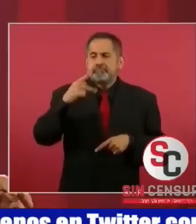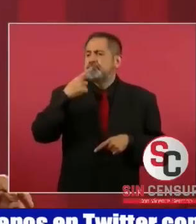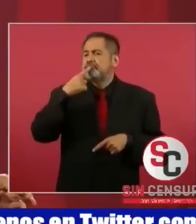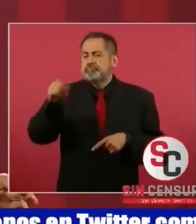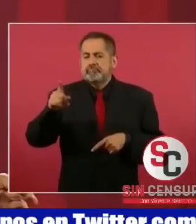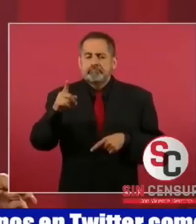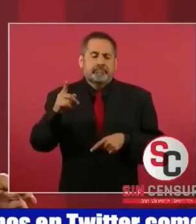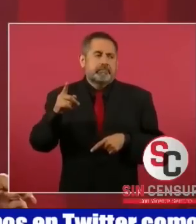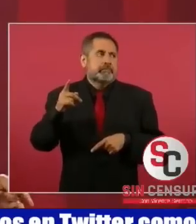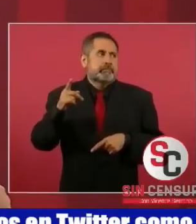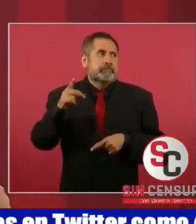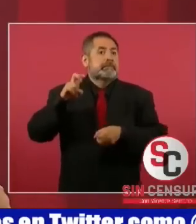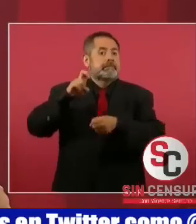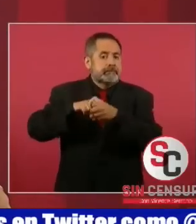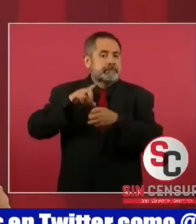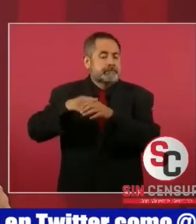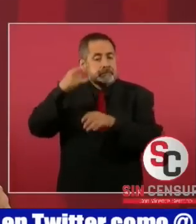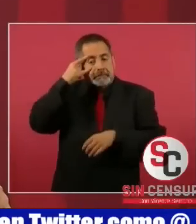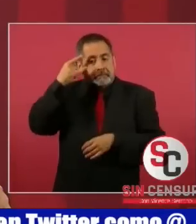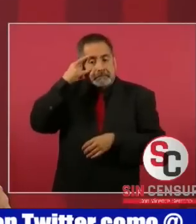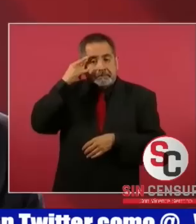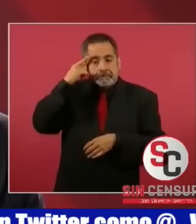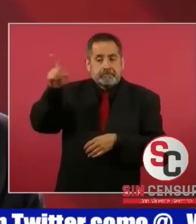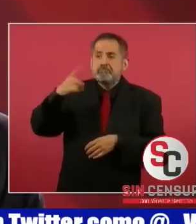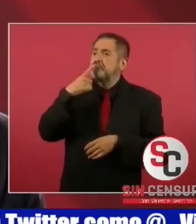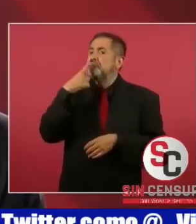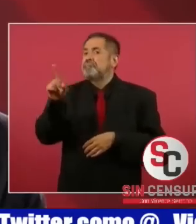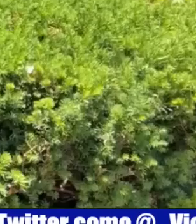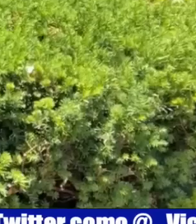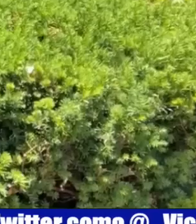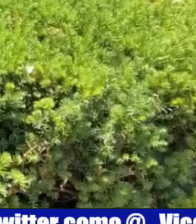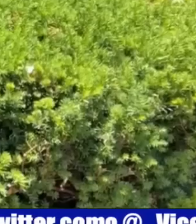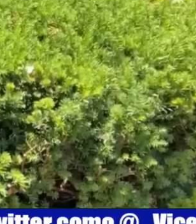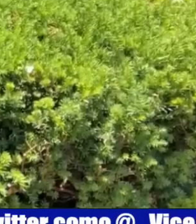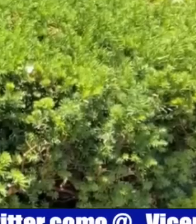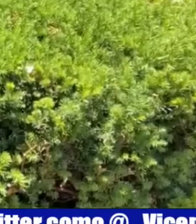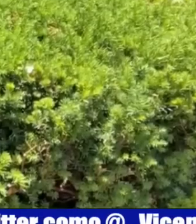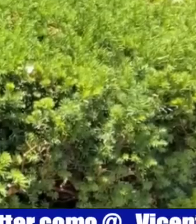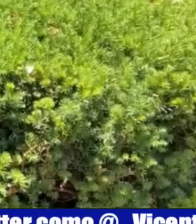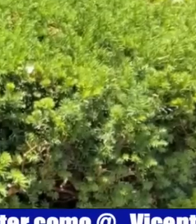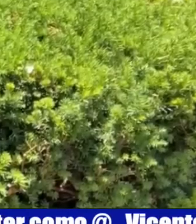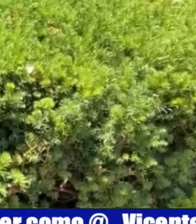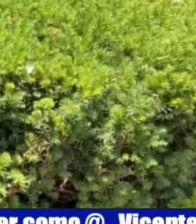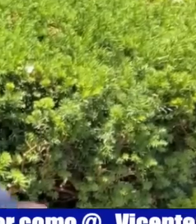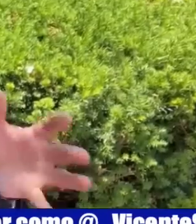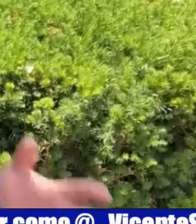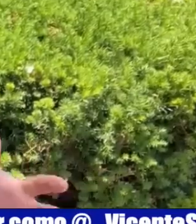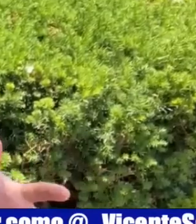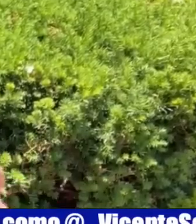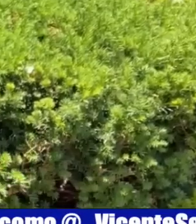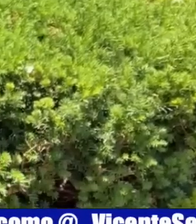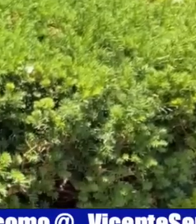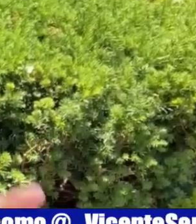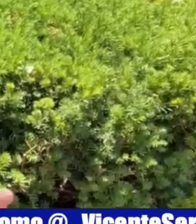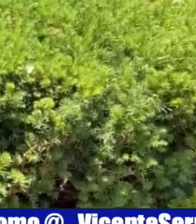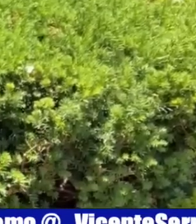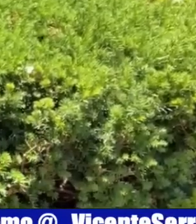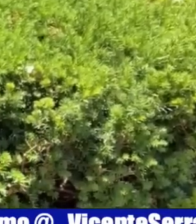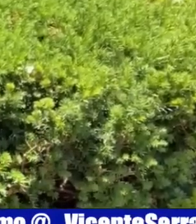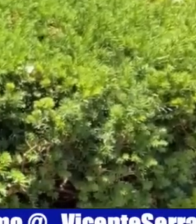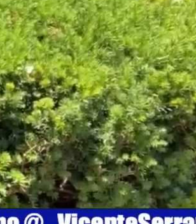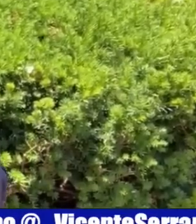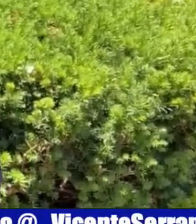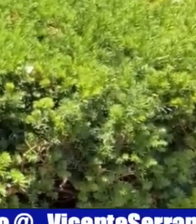Procuraduría de Campeche. Ahí están las declaraciones del presidente Andrés Manuel López Obrador, Julián. Veo que